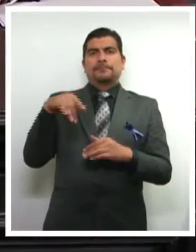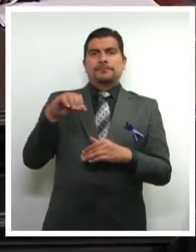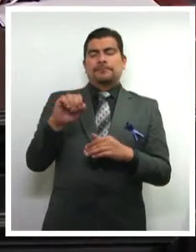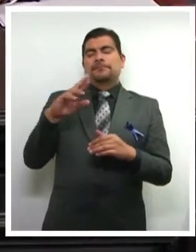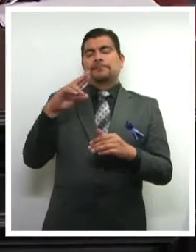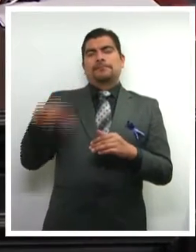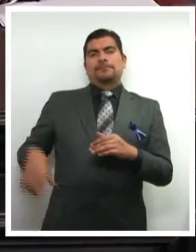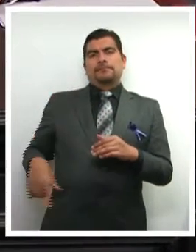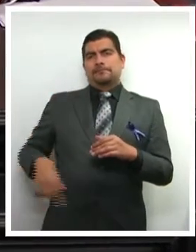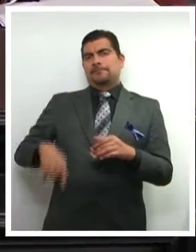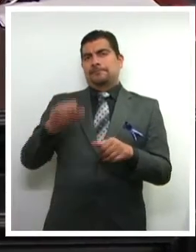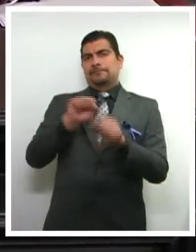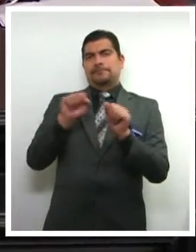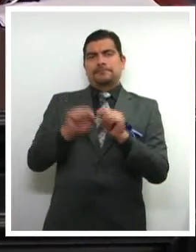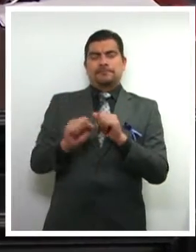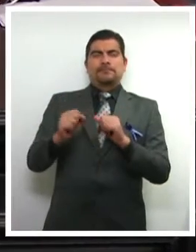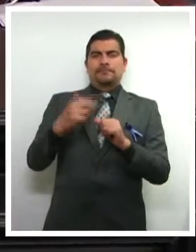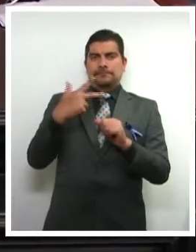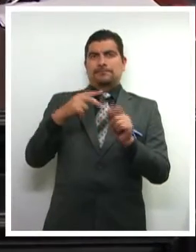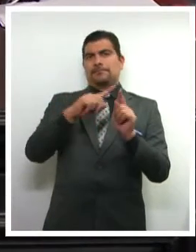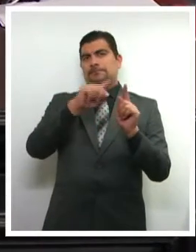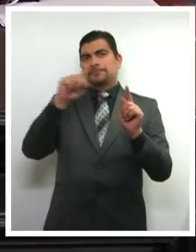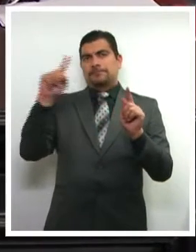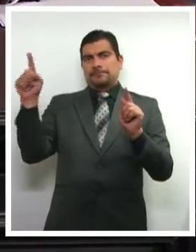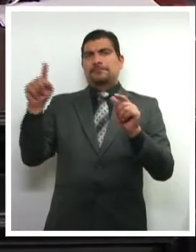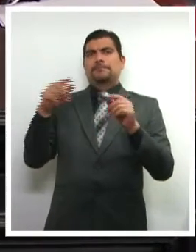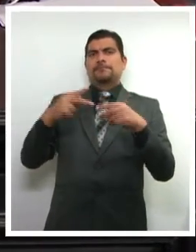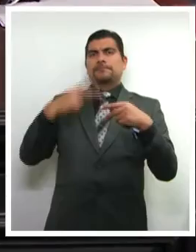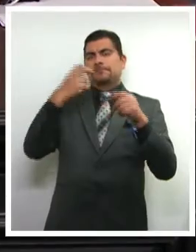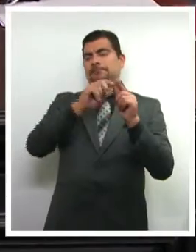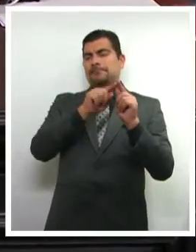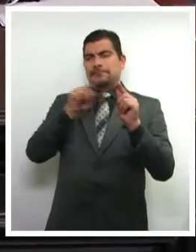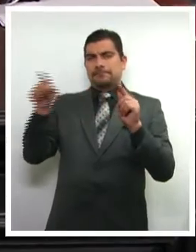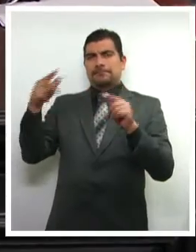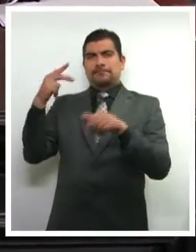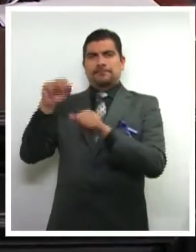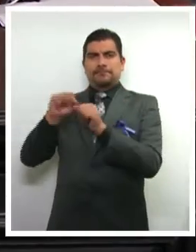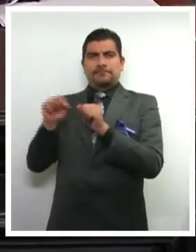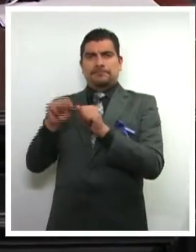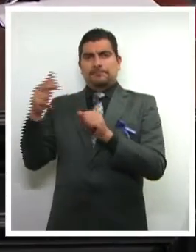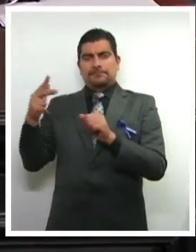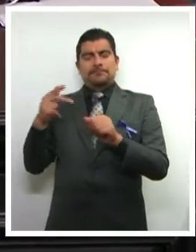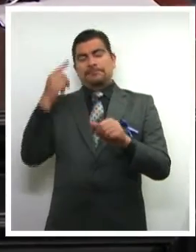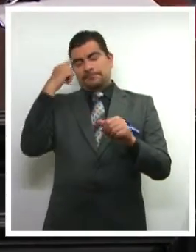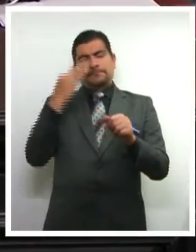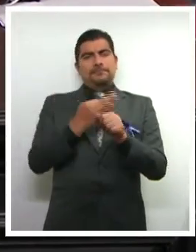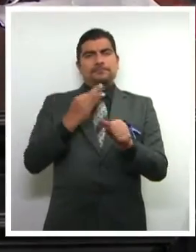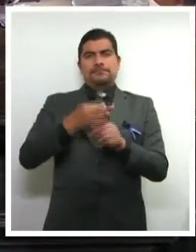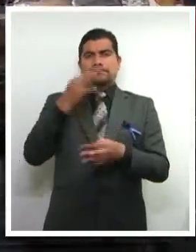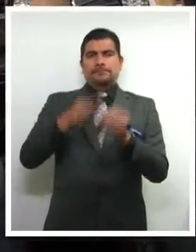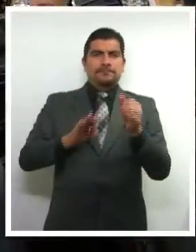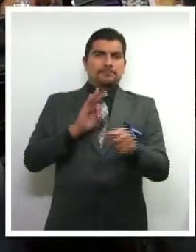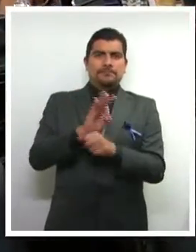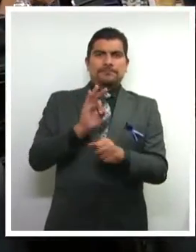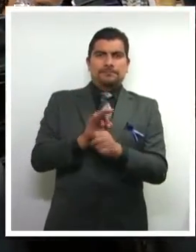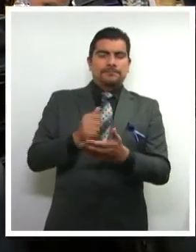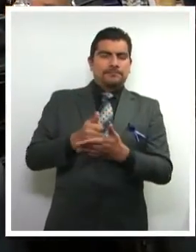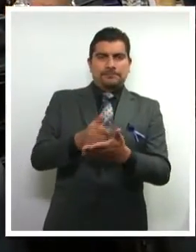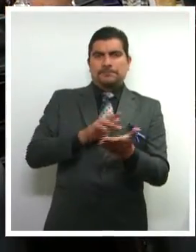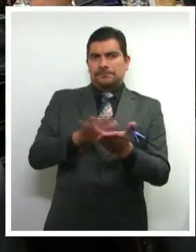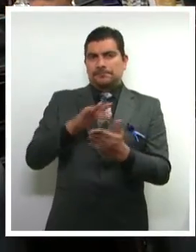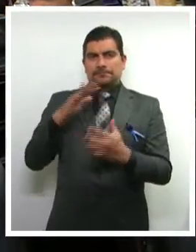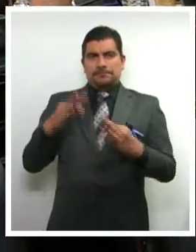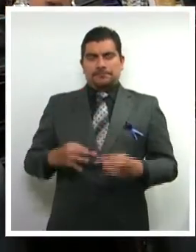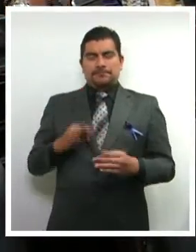Salón 8 del segundo piso. La Comisión de Poder Judicial, Procuración de Justicia, Seguridad Ciudadana y